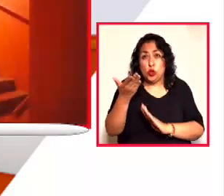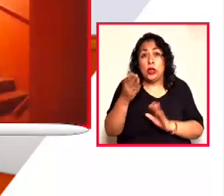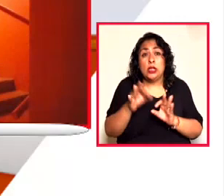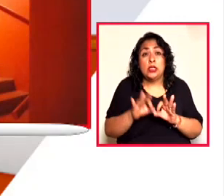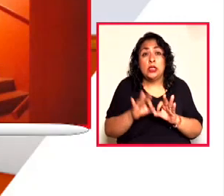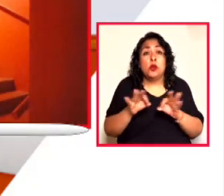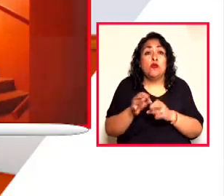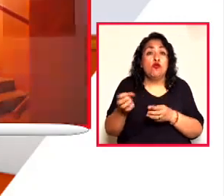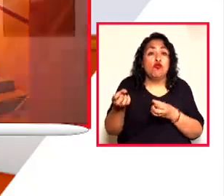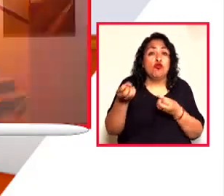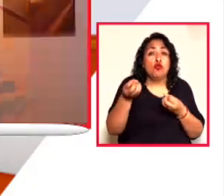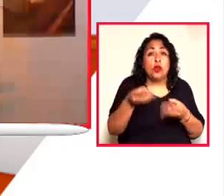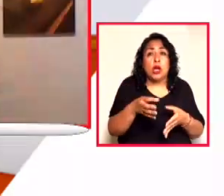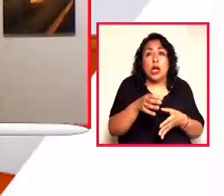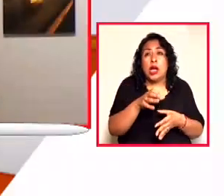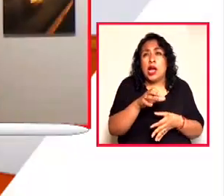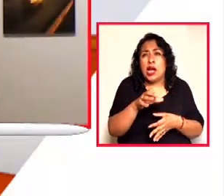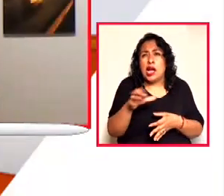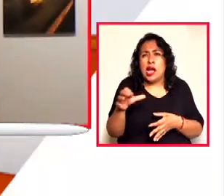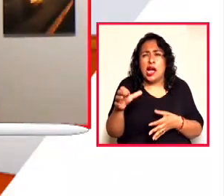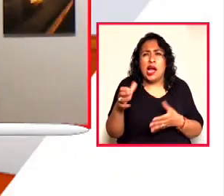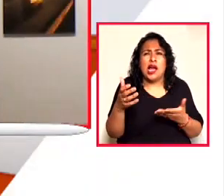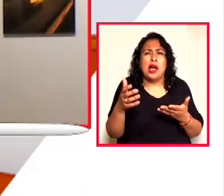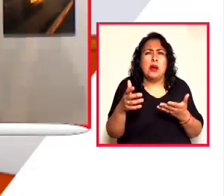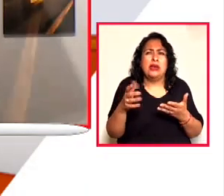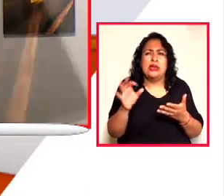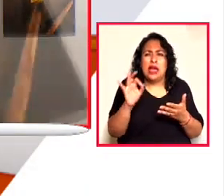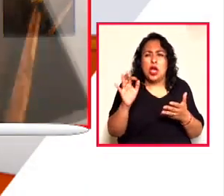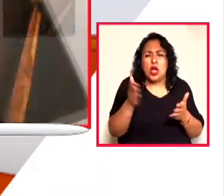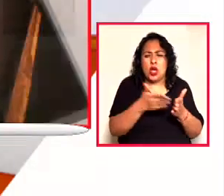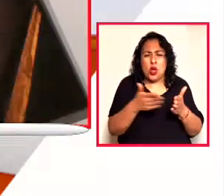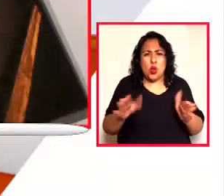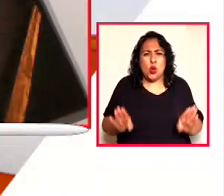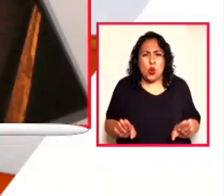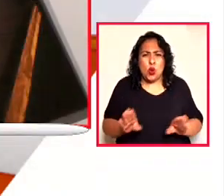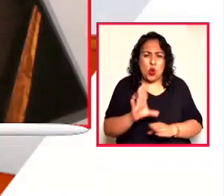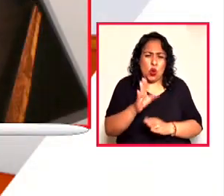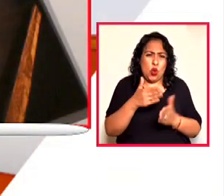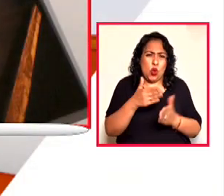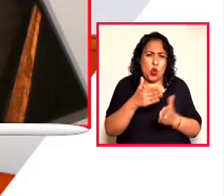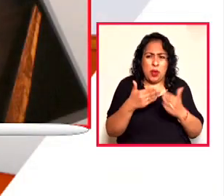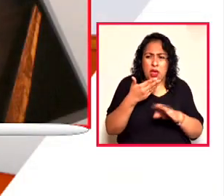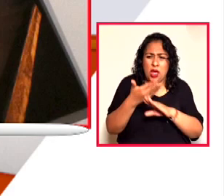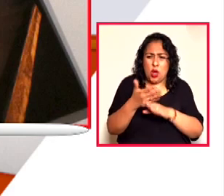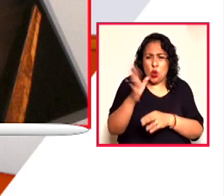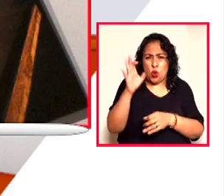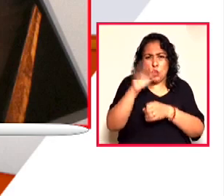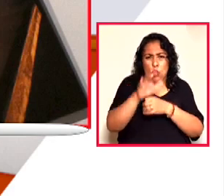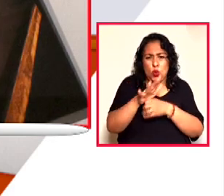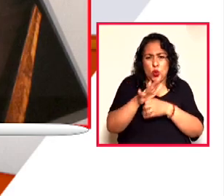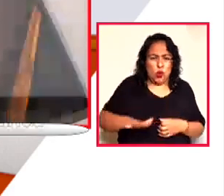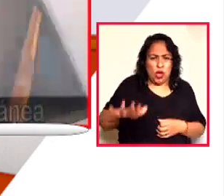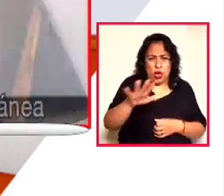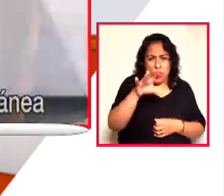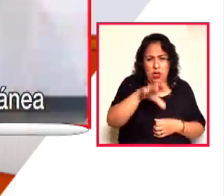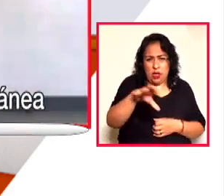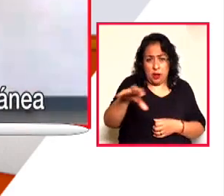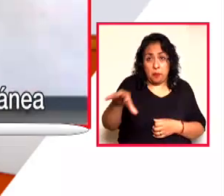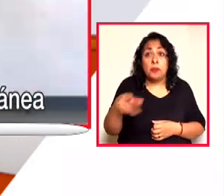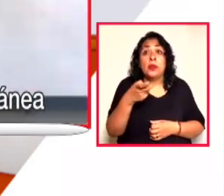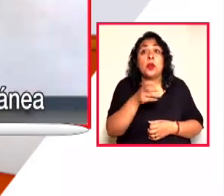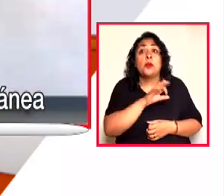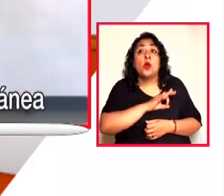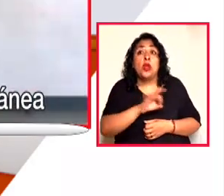aportes, valor intrínseco y las posibles corrientes contemporáneas que afectan la cultura local. Y nos permite pues,